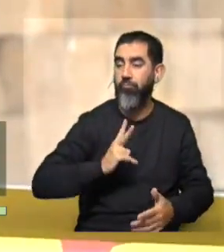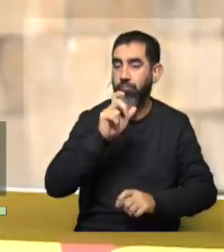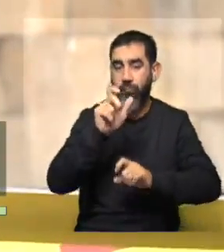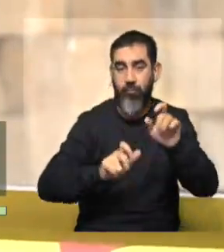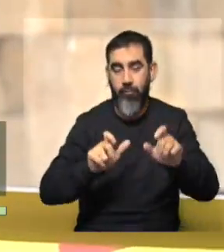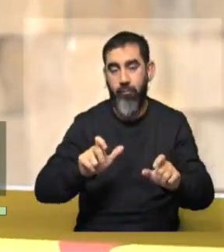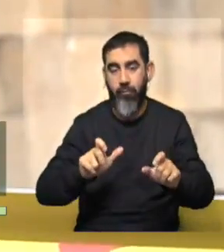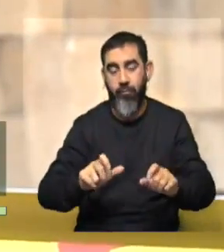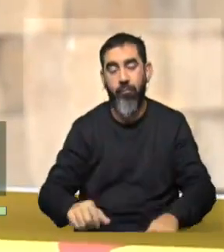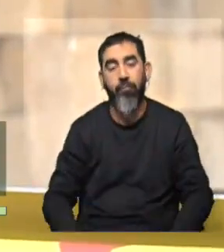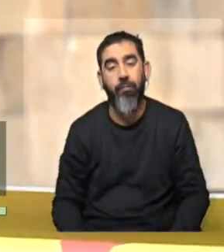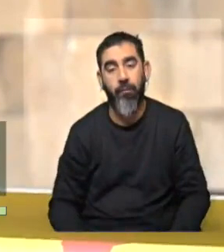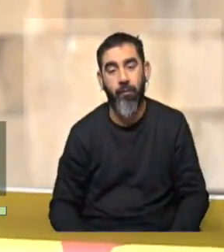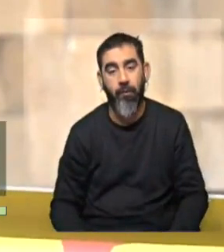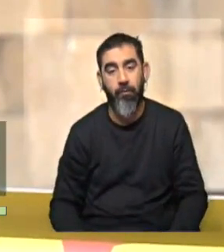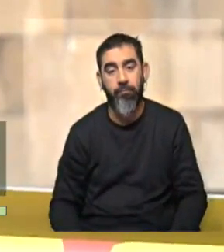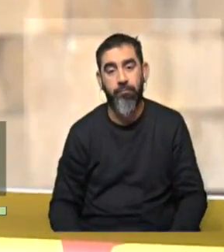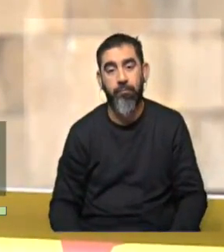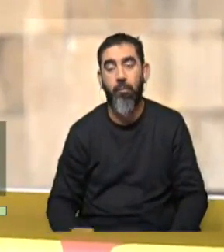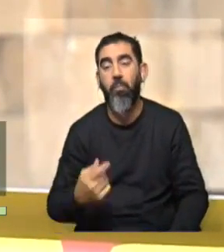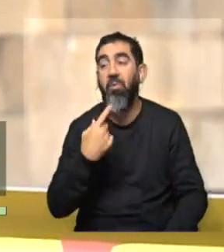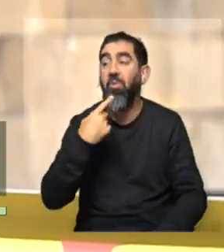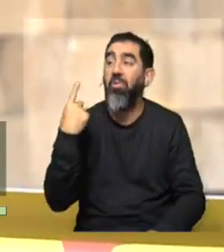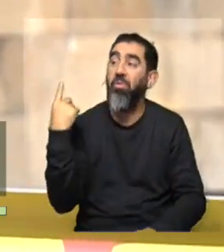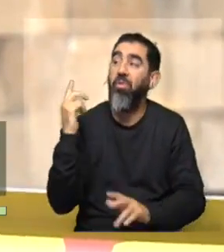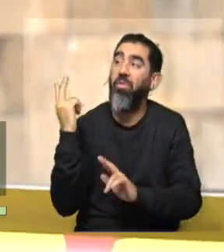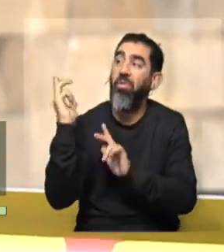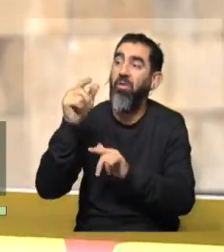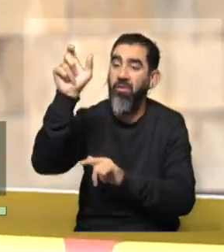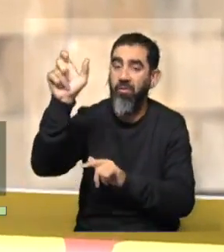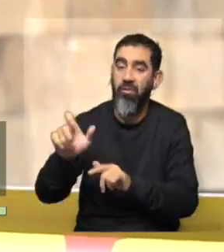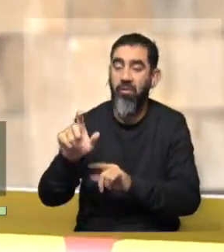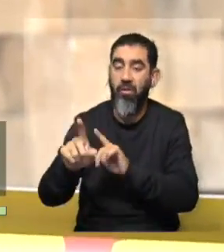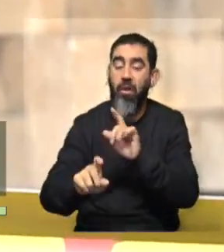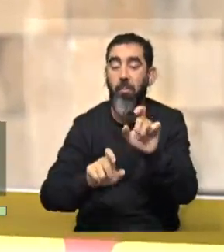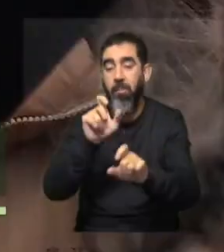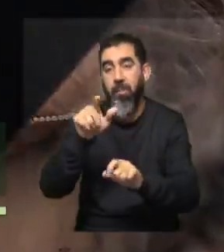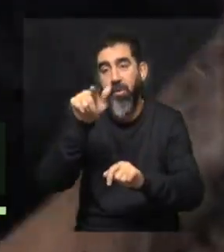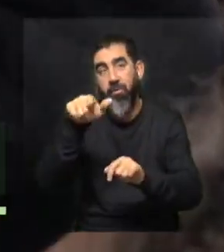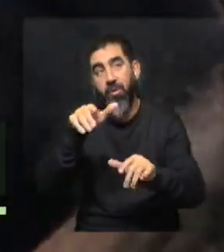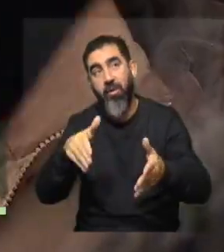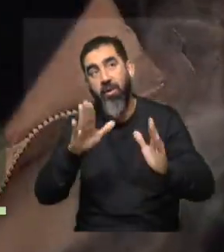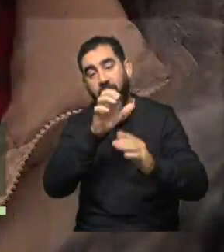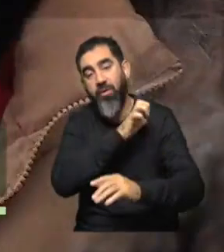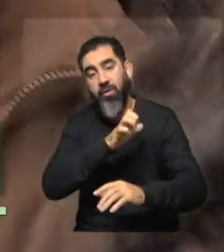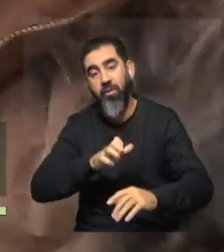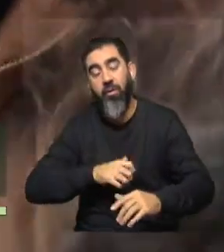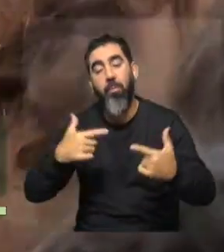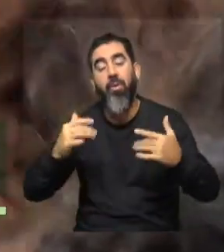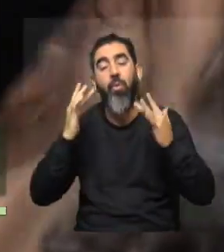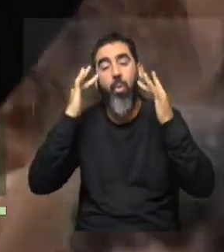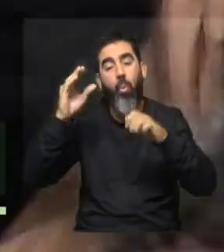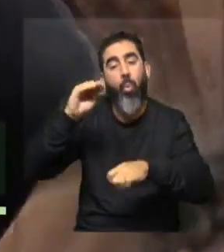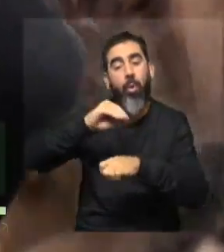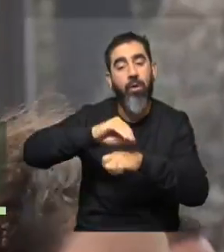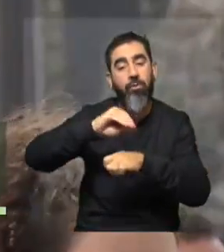ni privilegiada como nos hace creer o quiere hacer creer el ministro de Educación